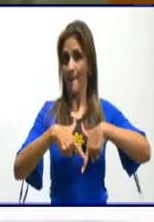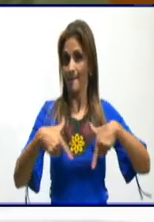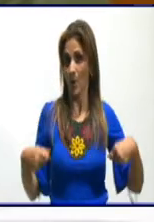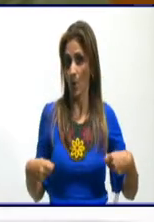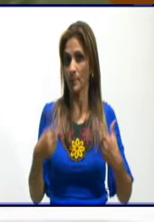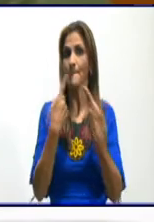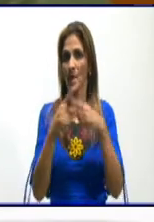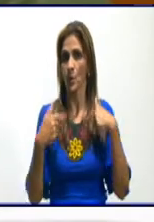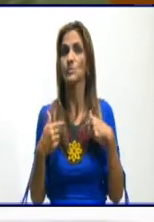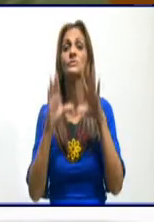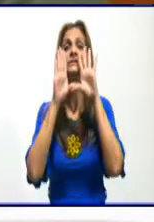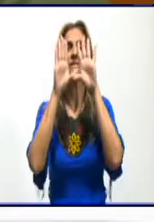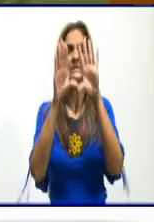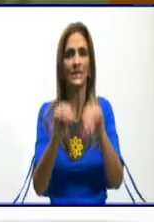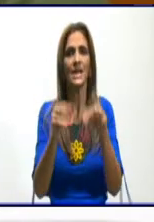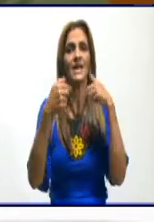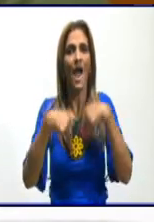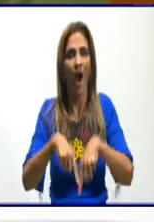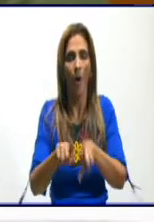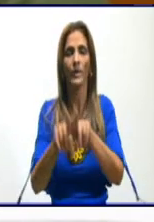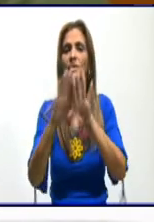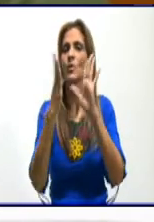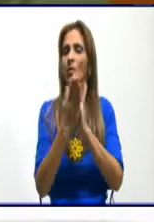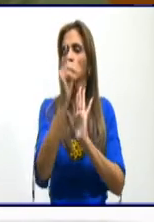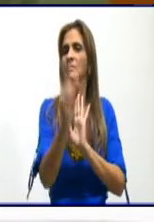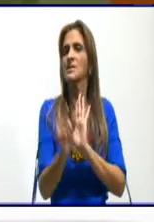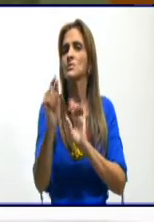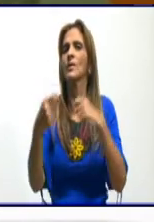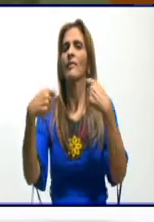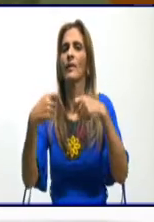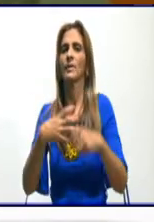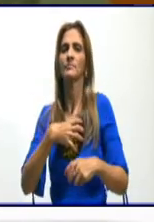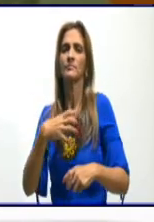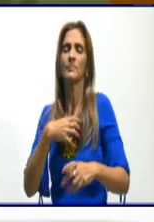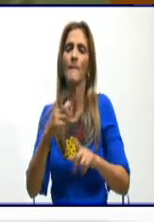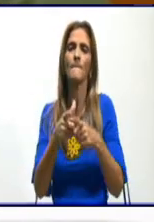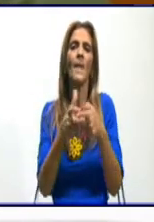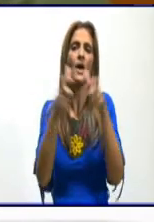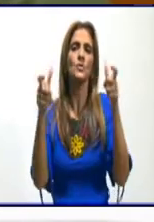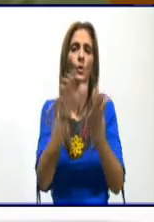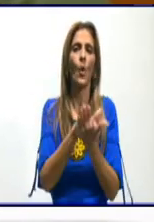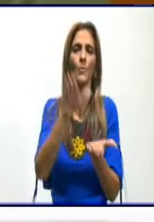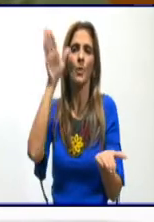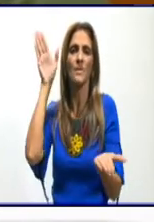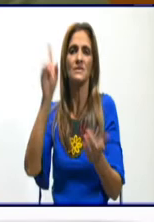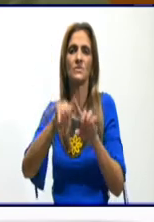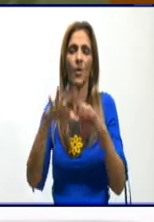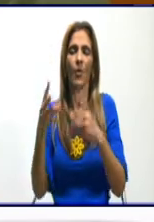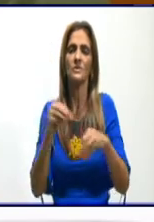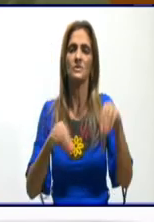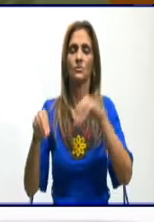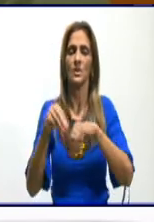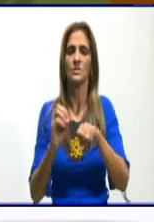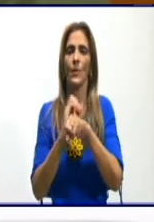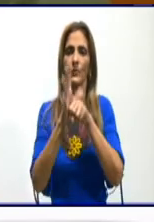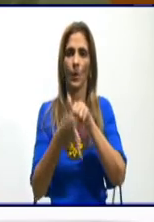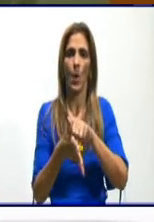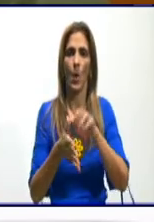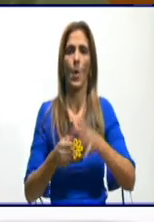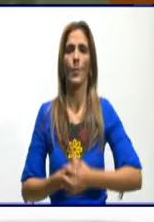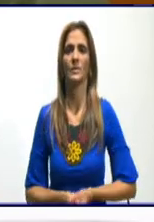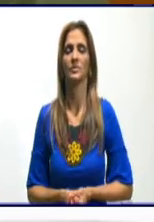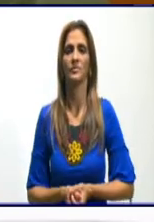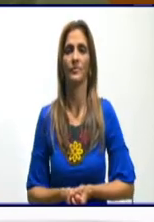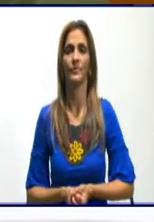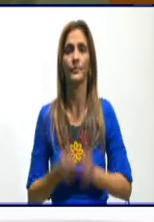el mayor compromiso mayor sentido de responsabilidad y del deber con lakovic sé que en torno